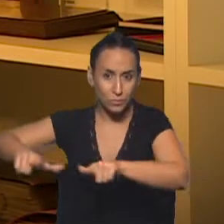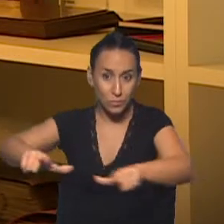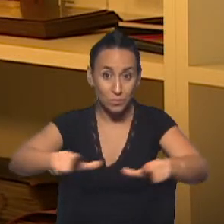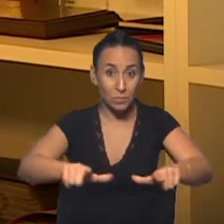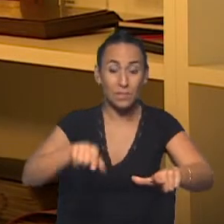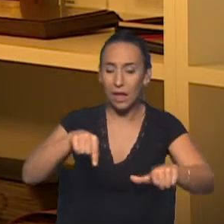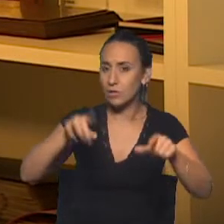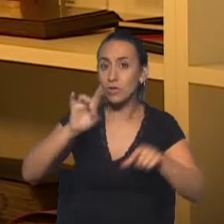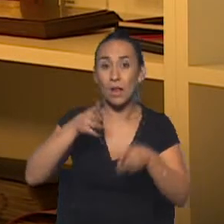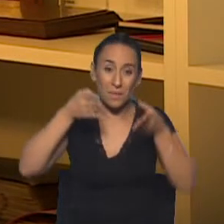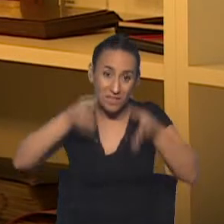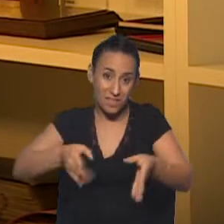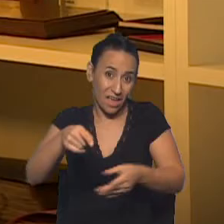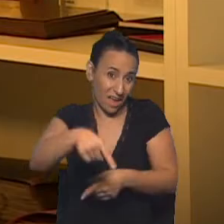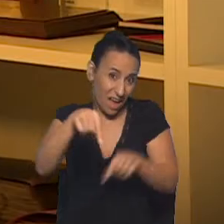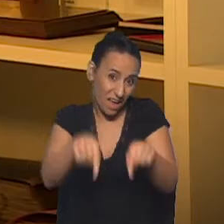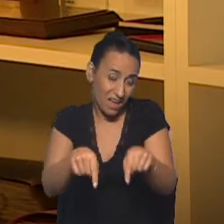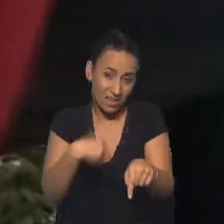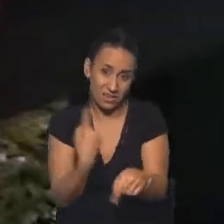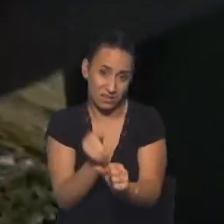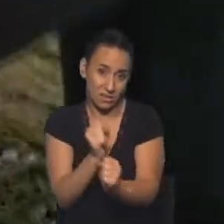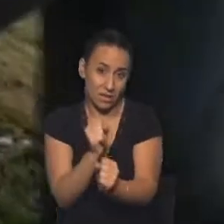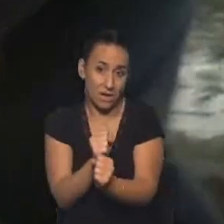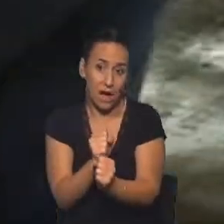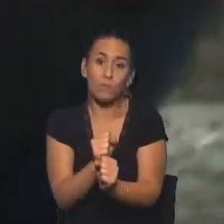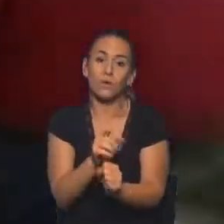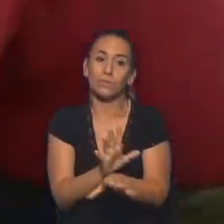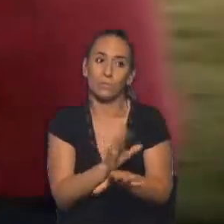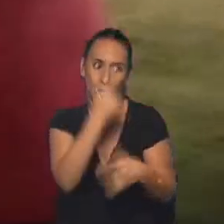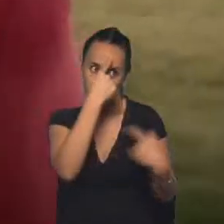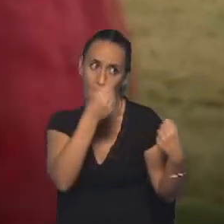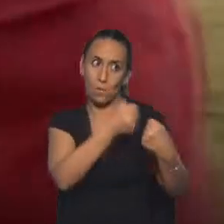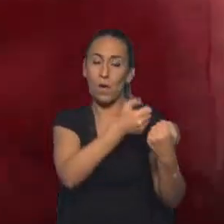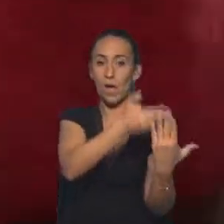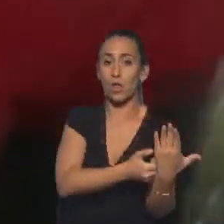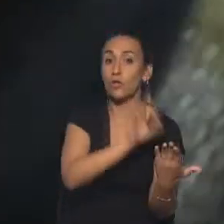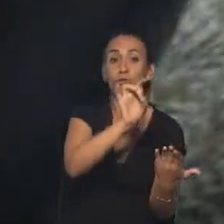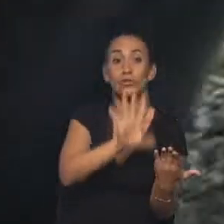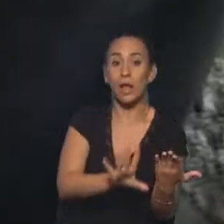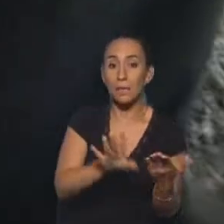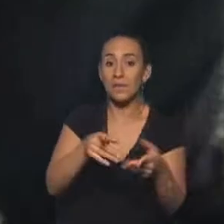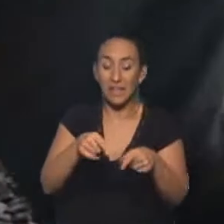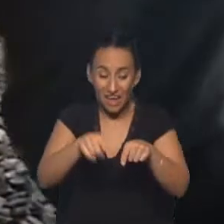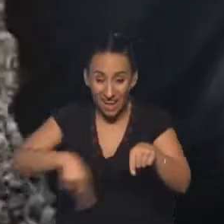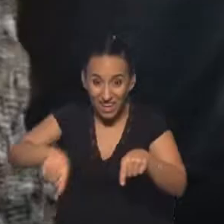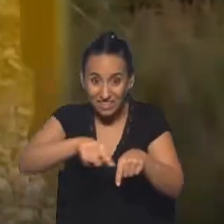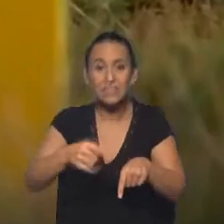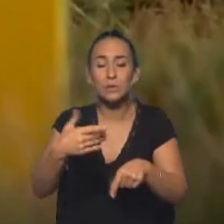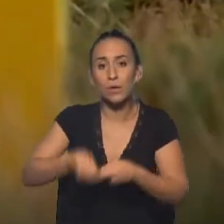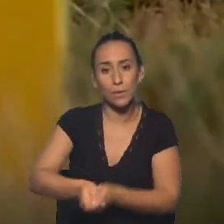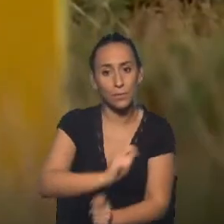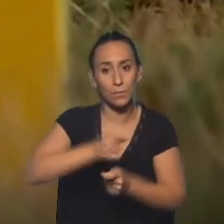no sobre otras, porque era, digamos, parte del acuerdo llevar a cabo solamente la apertura de esas sepulturas.